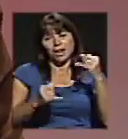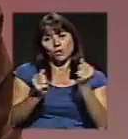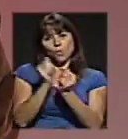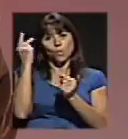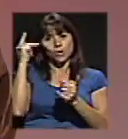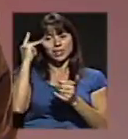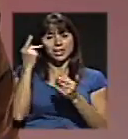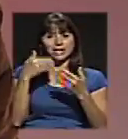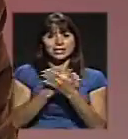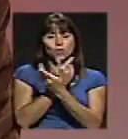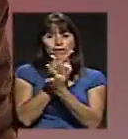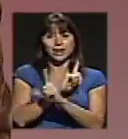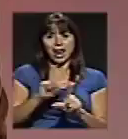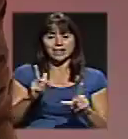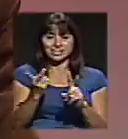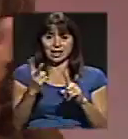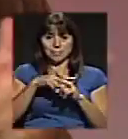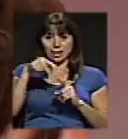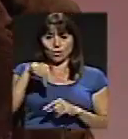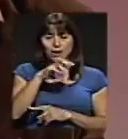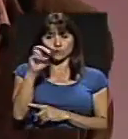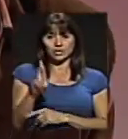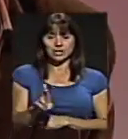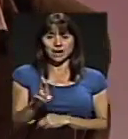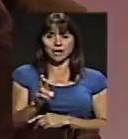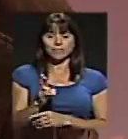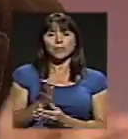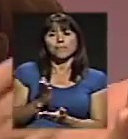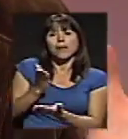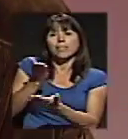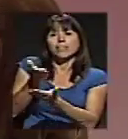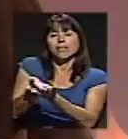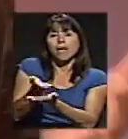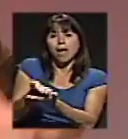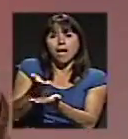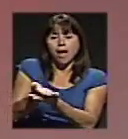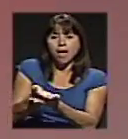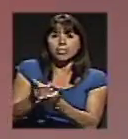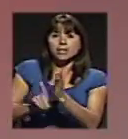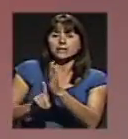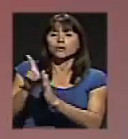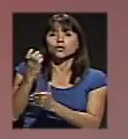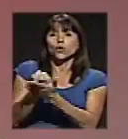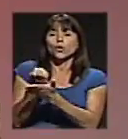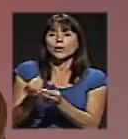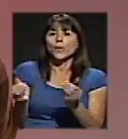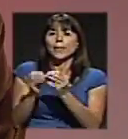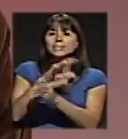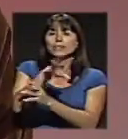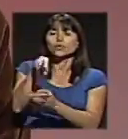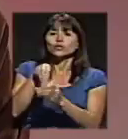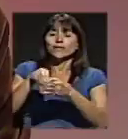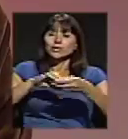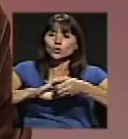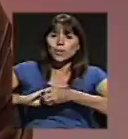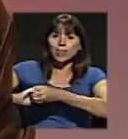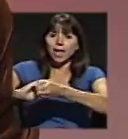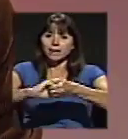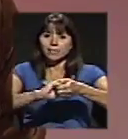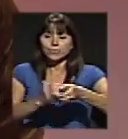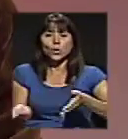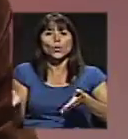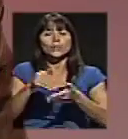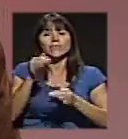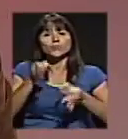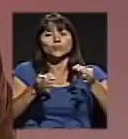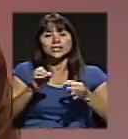que se han aplicado en este país y plantearle otra propuesta de desarrollo económico más inclusiva, más solidaria, donde recuperemos la senda de justicia